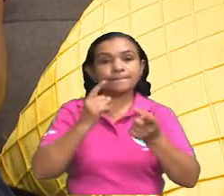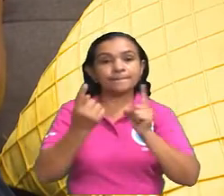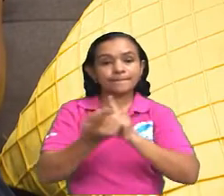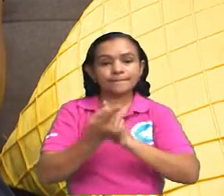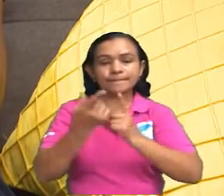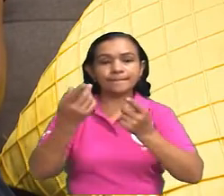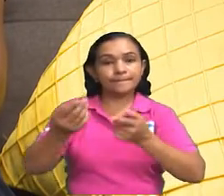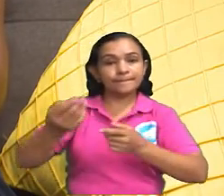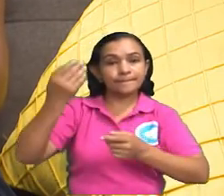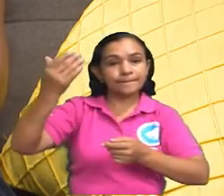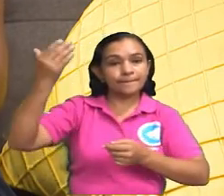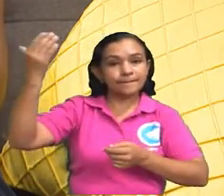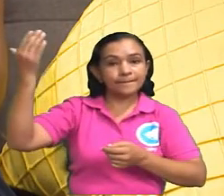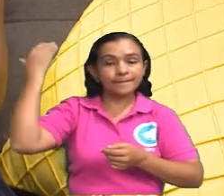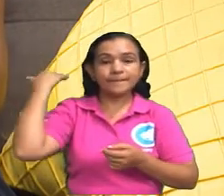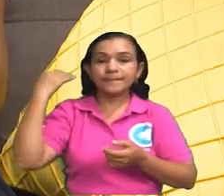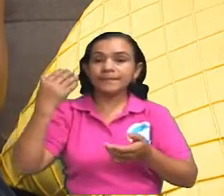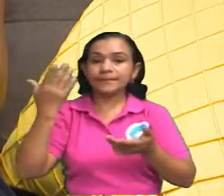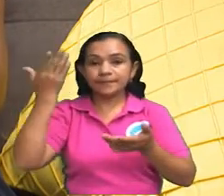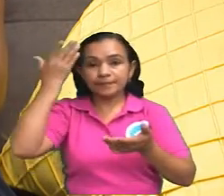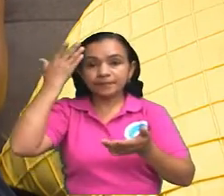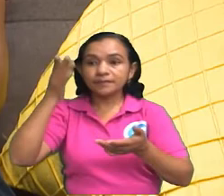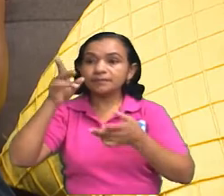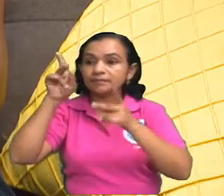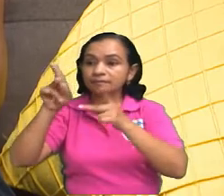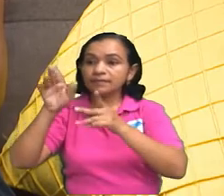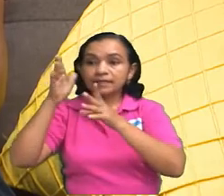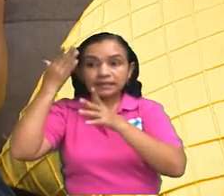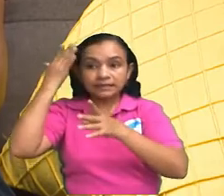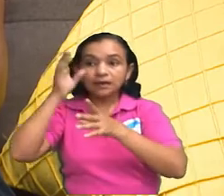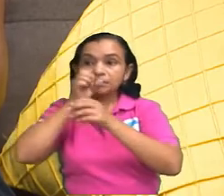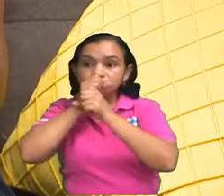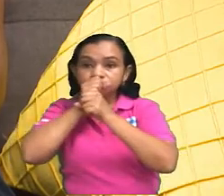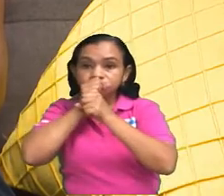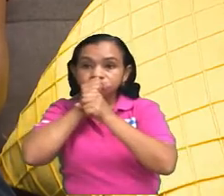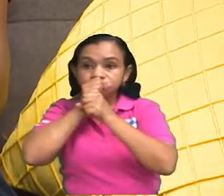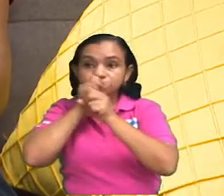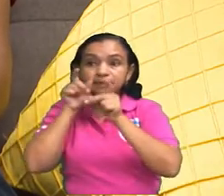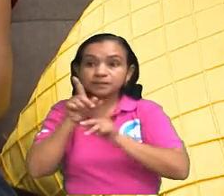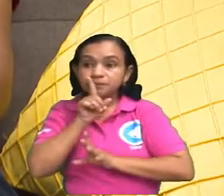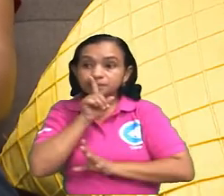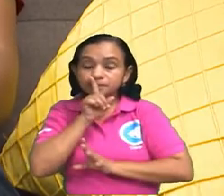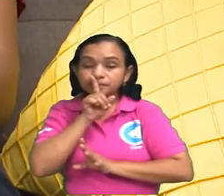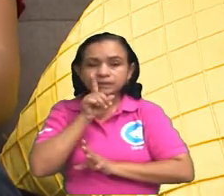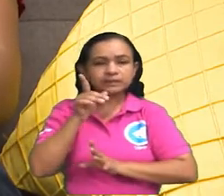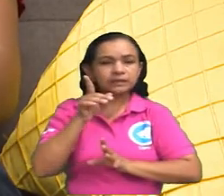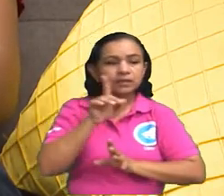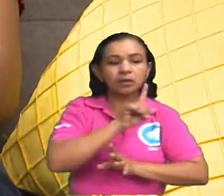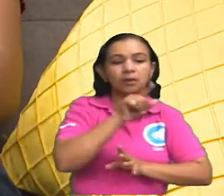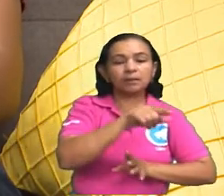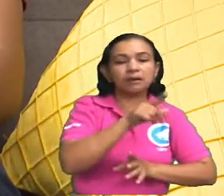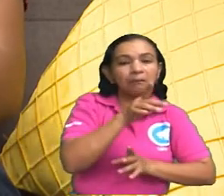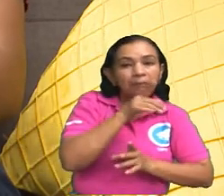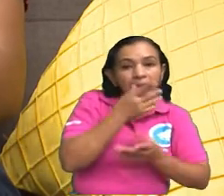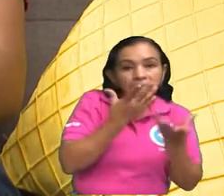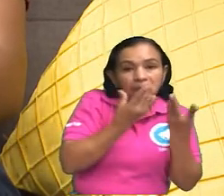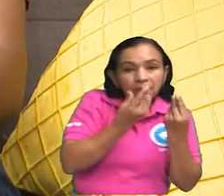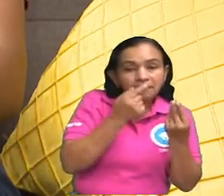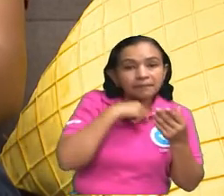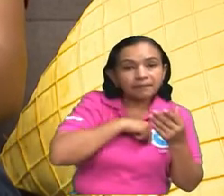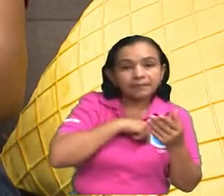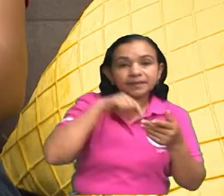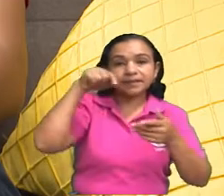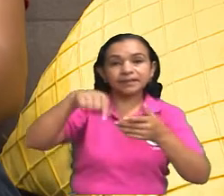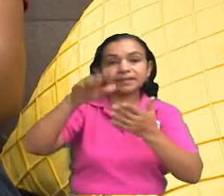de historias, de los que supieron callar y también de los que no tuvieron el temple para hacerlo. Hoy, en